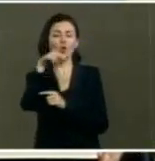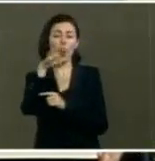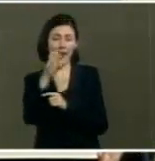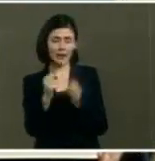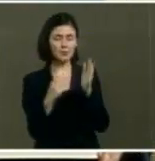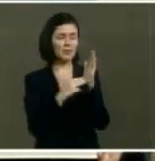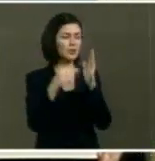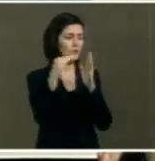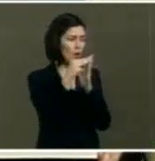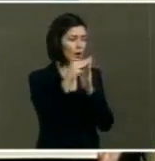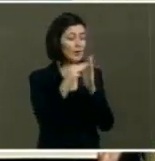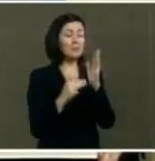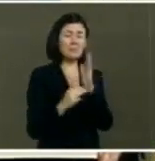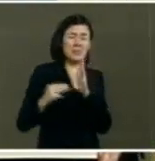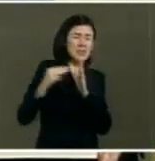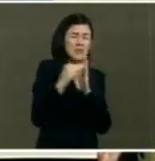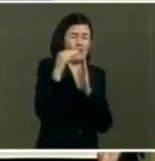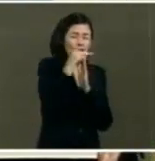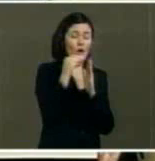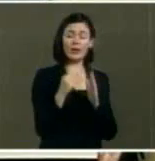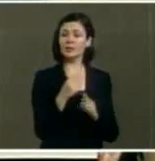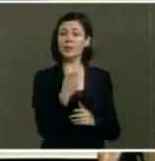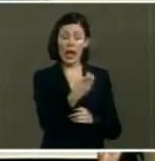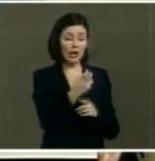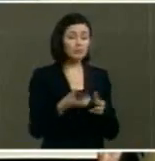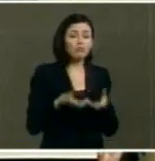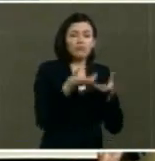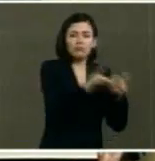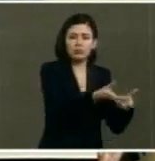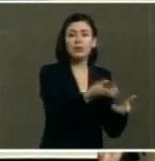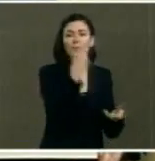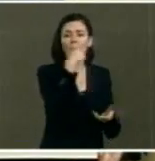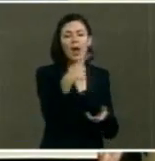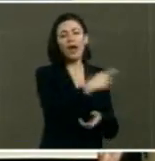1.27 millones de pesos a las áreas